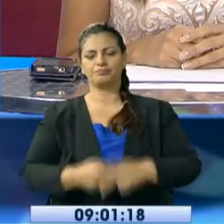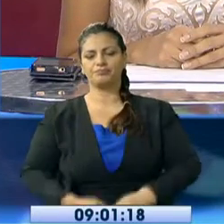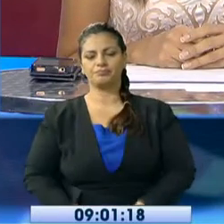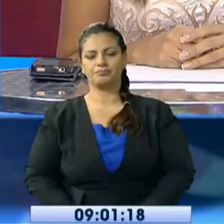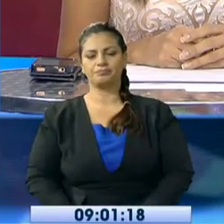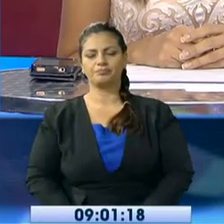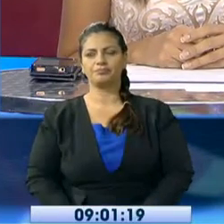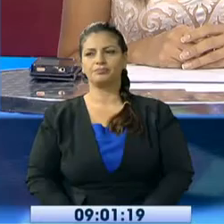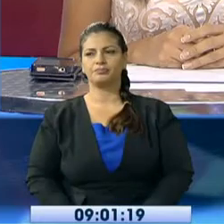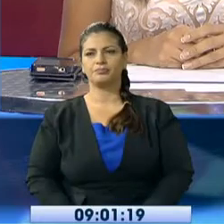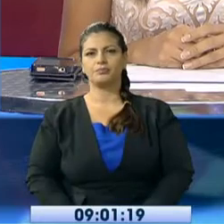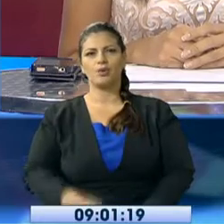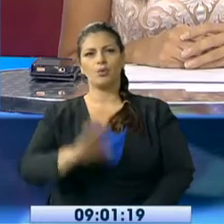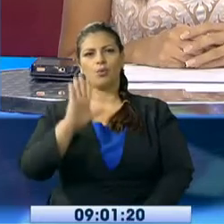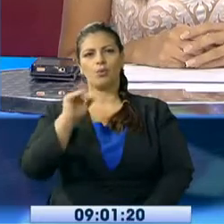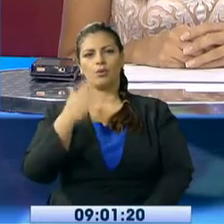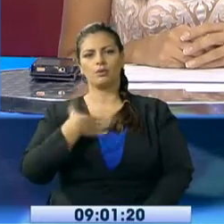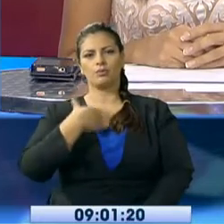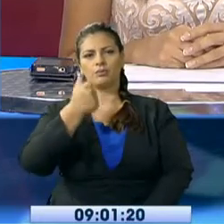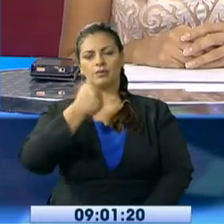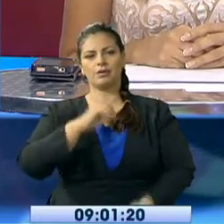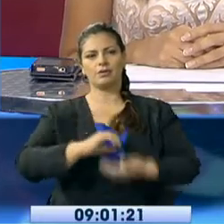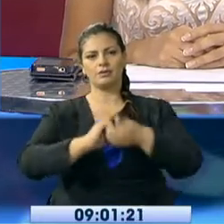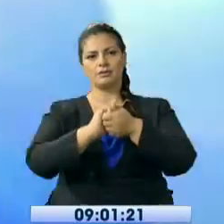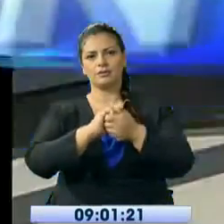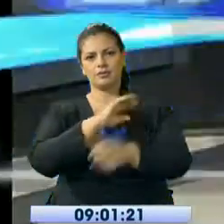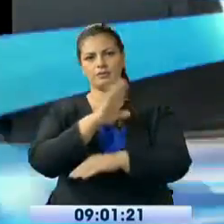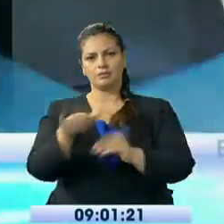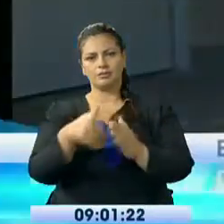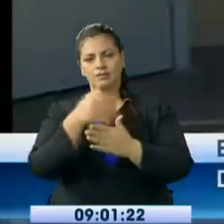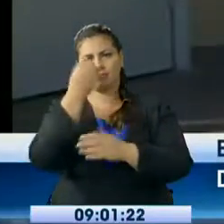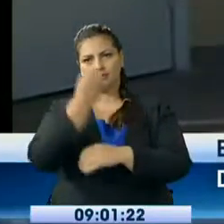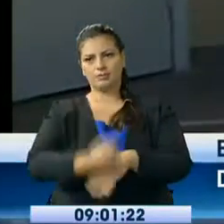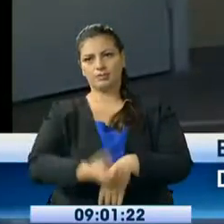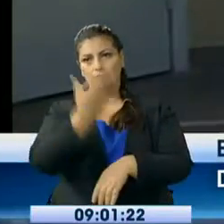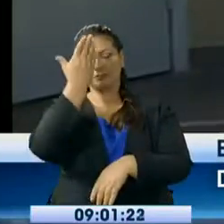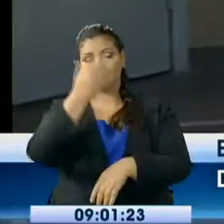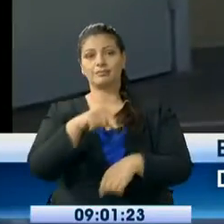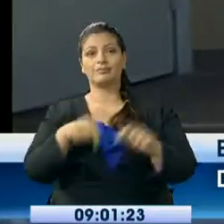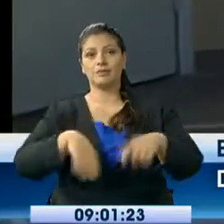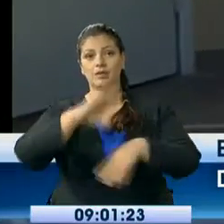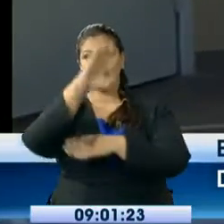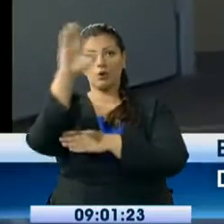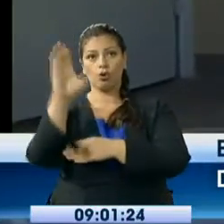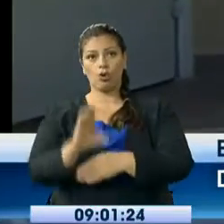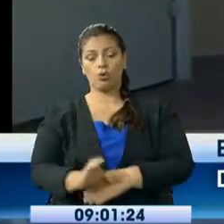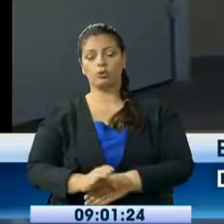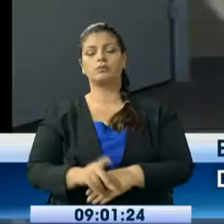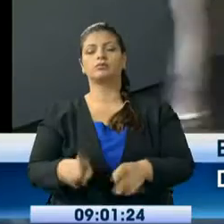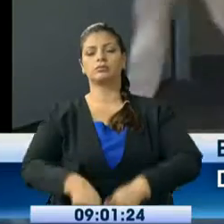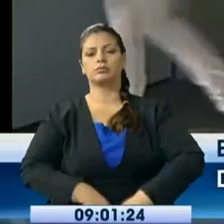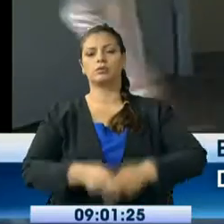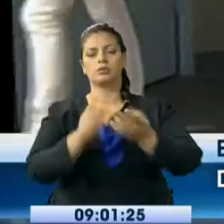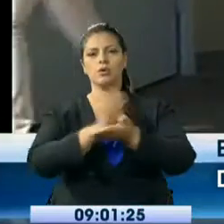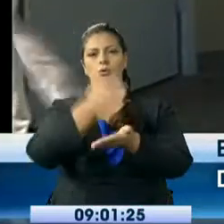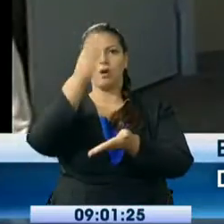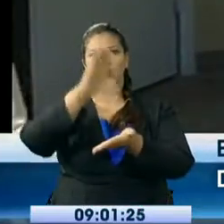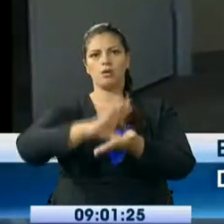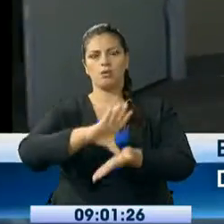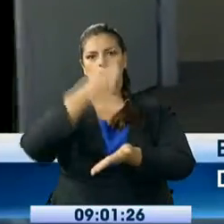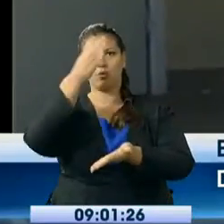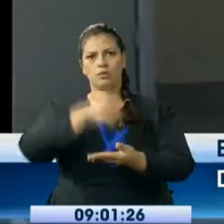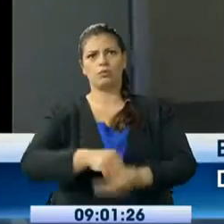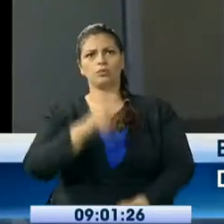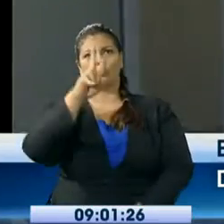Claro que sí, hola, ¿qué tal, Rosalena? Amigos televidentes, buenos días. Hoy empezó clases el ciclo Costa, más de 2.500.000 estudiantes en todas